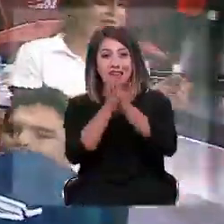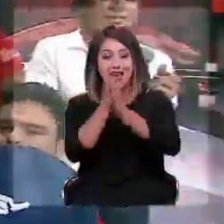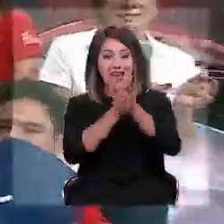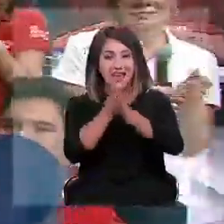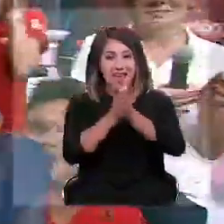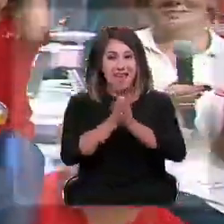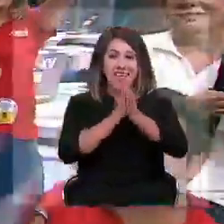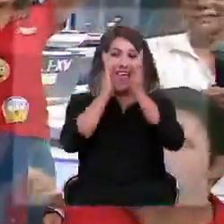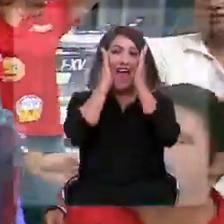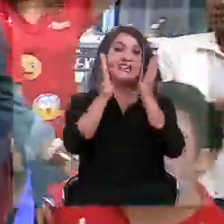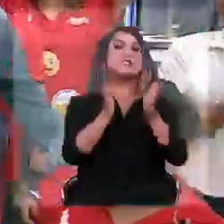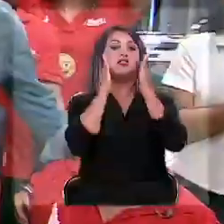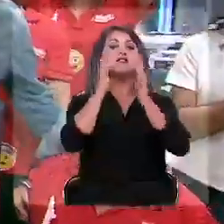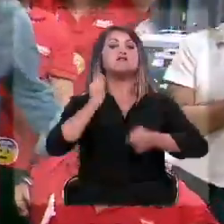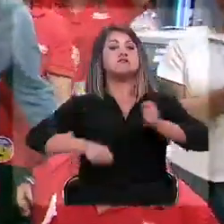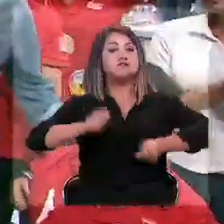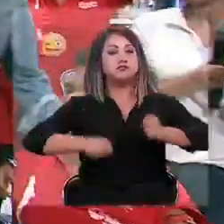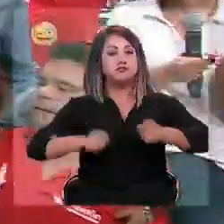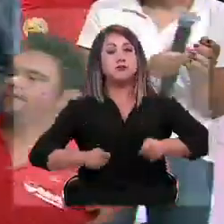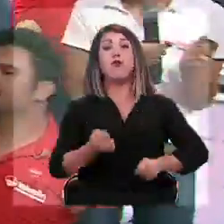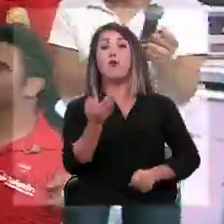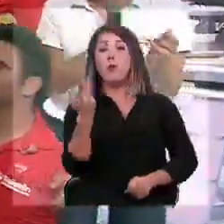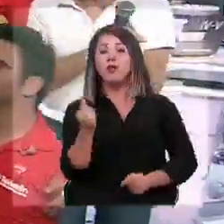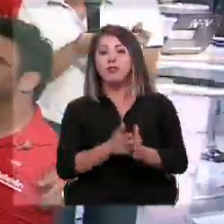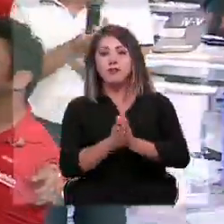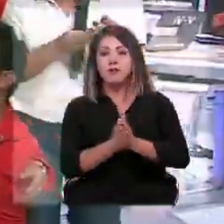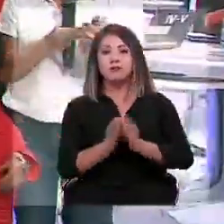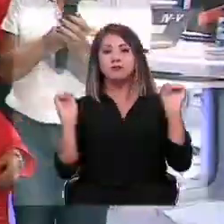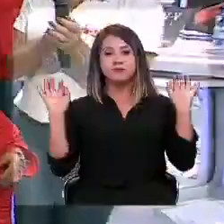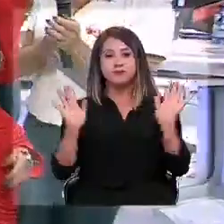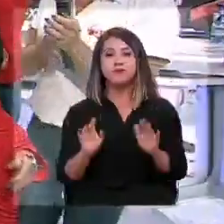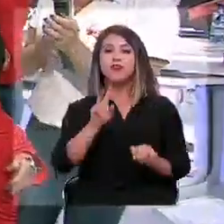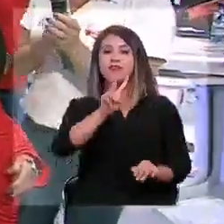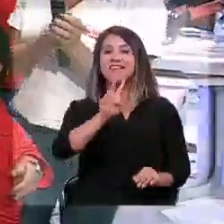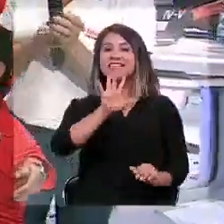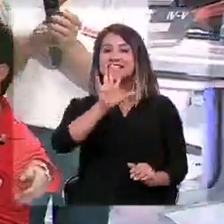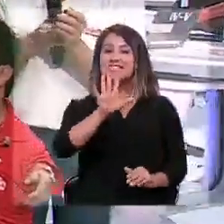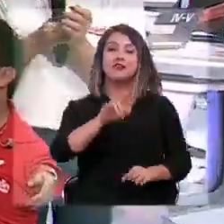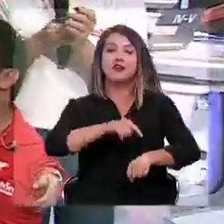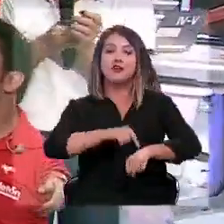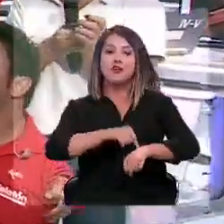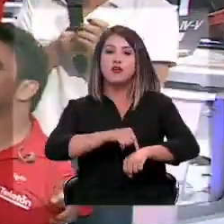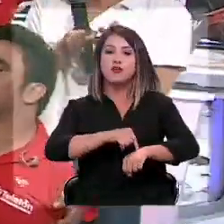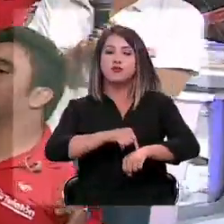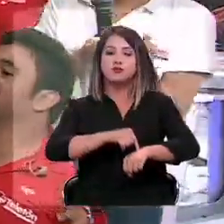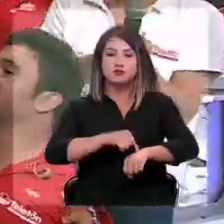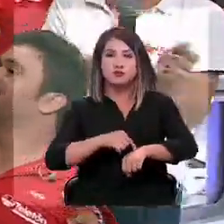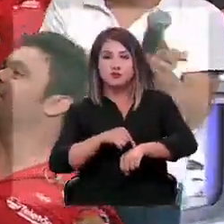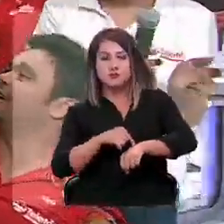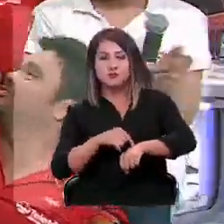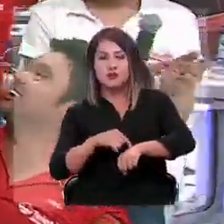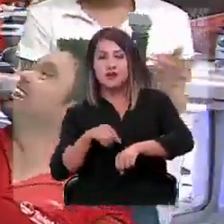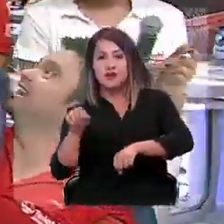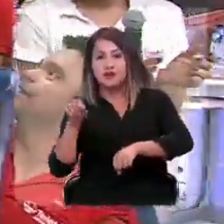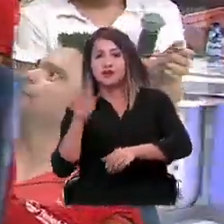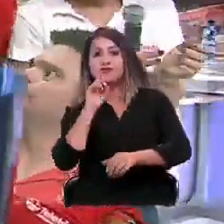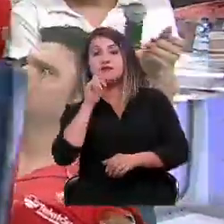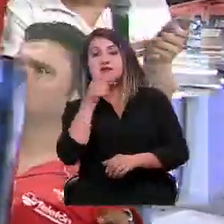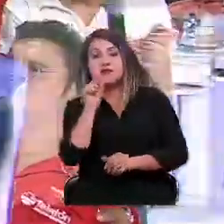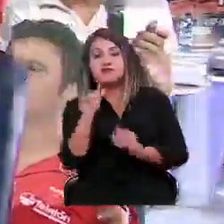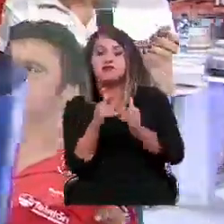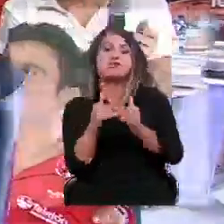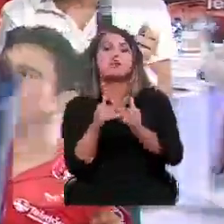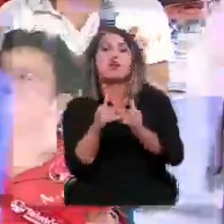¡Atención! ¡Redoble! ¡Grito, grito! 25 para las 7 de la tarde. Y el nuevo cómputo